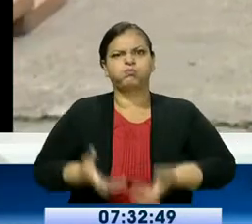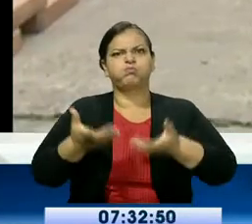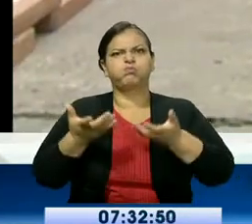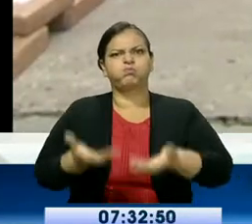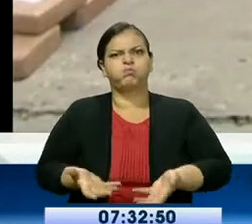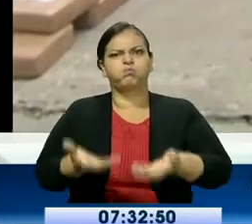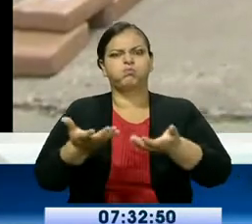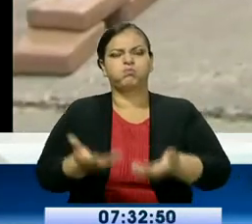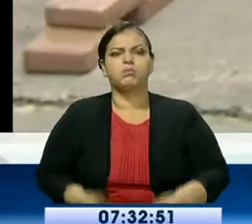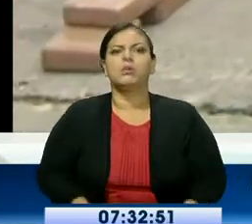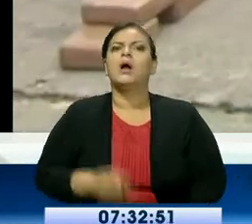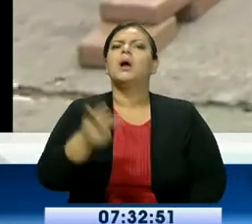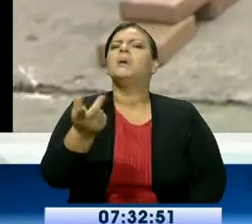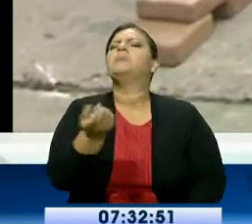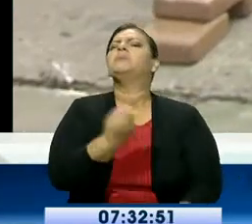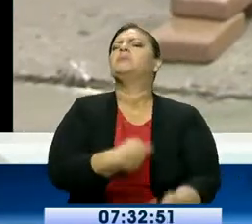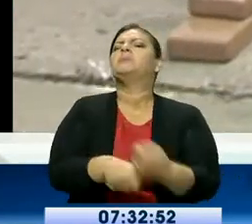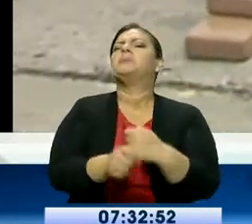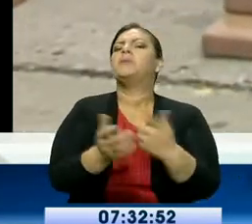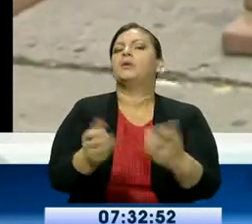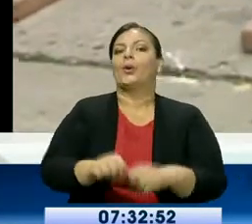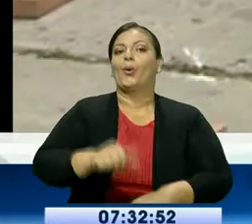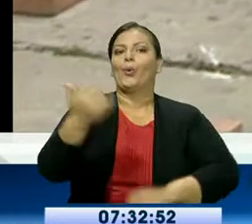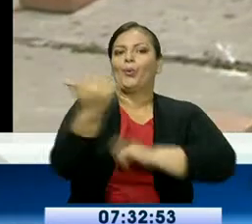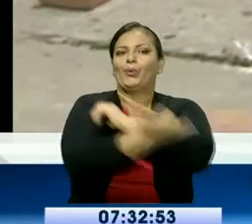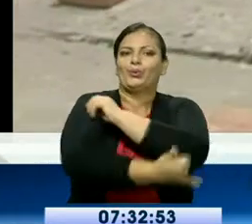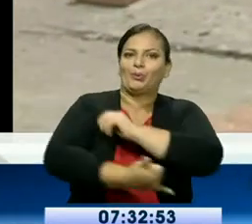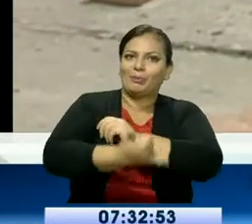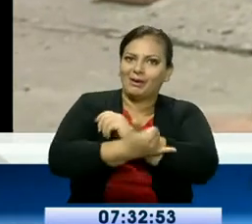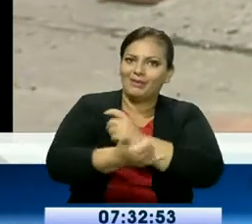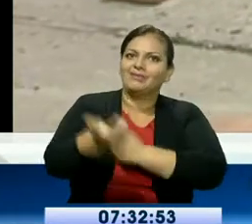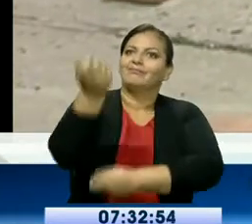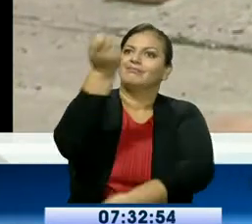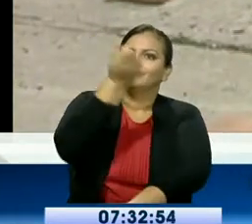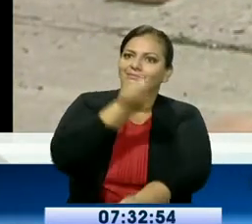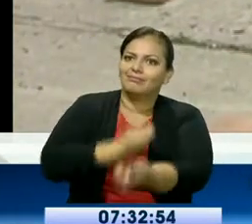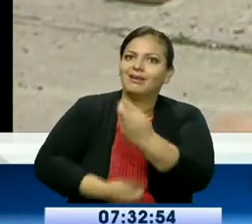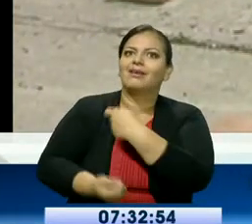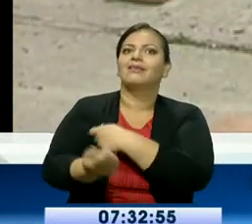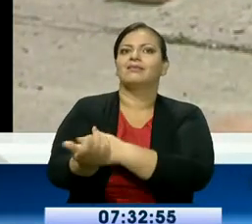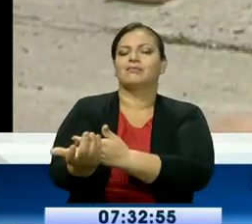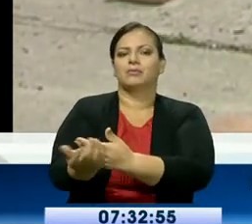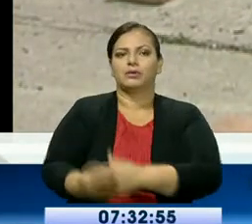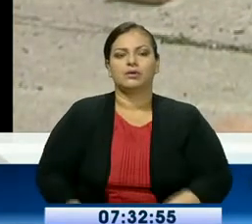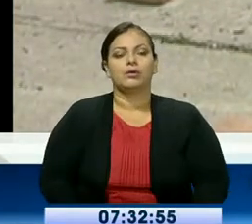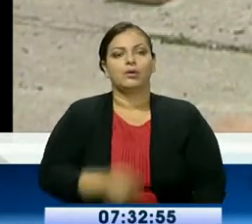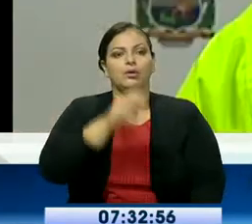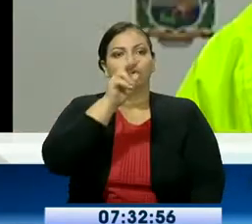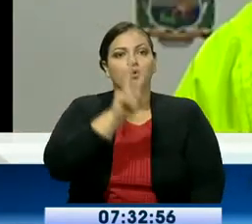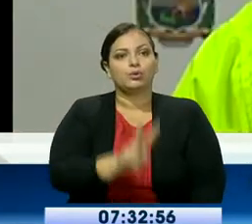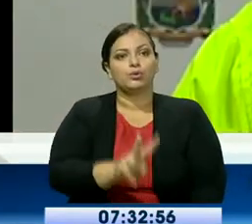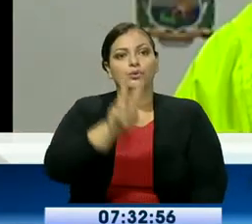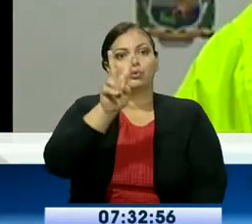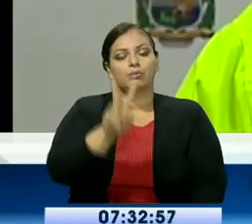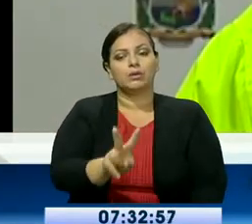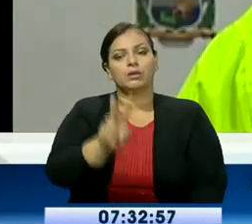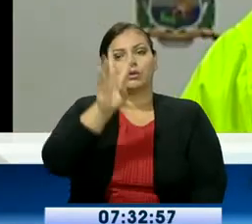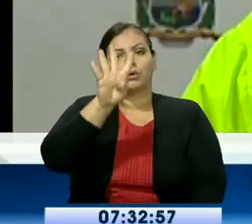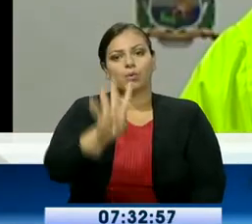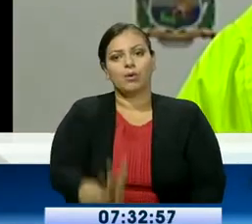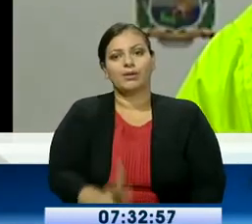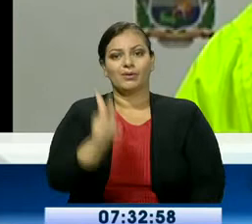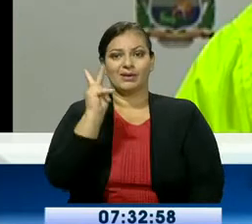ruta hacia el extranjero. La cantidad incautada son 224 kilos de clorhidrato de